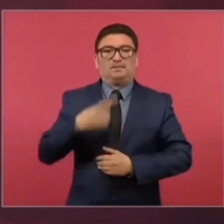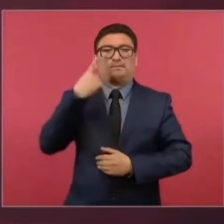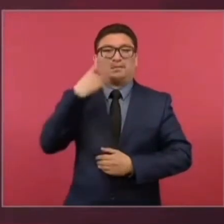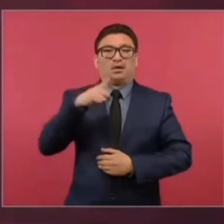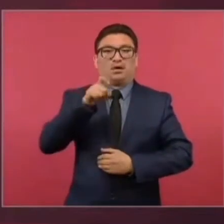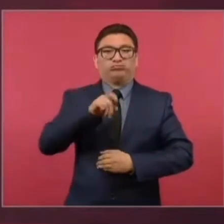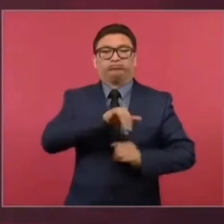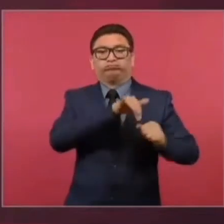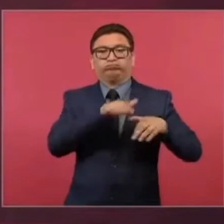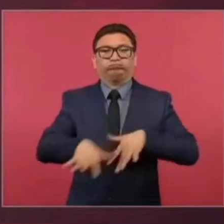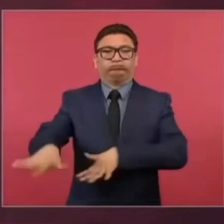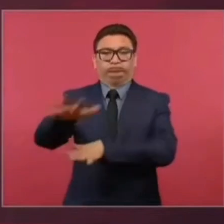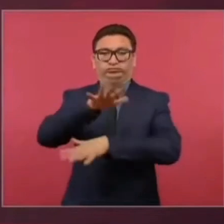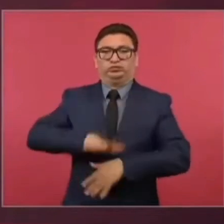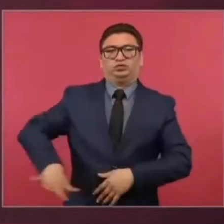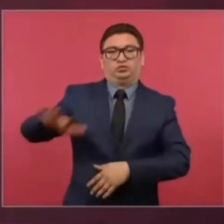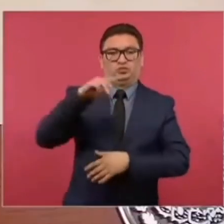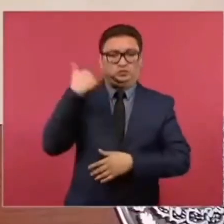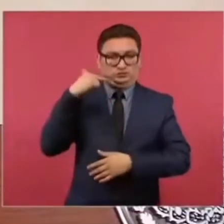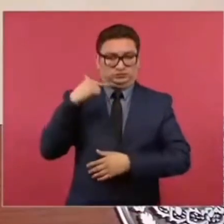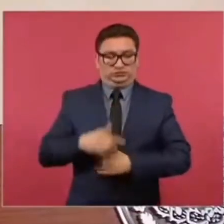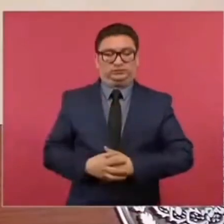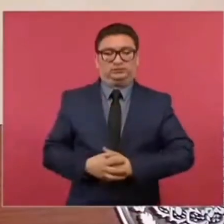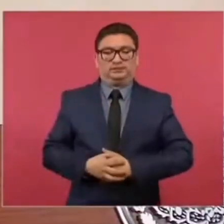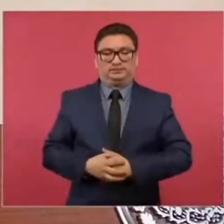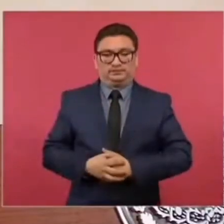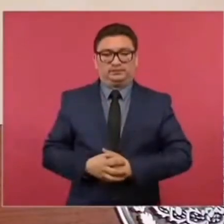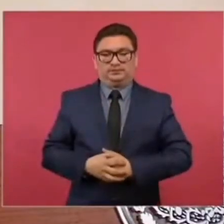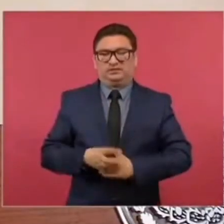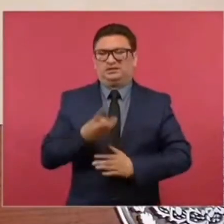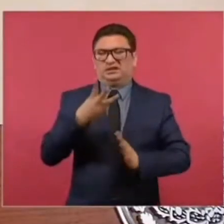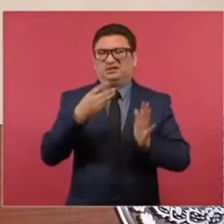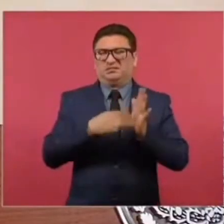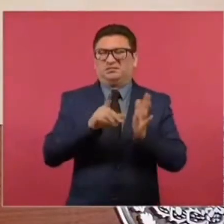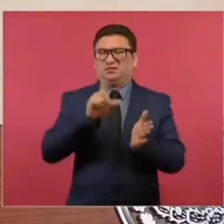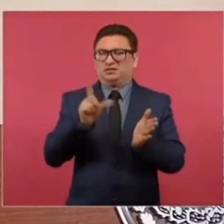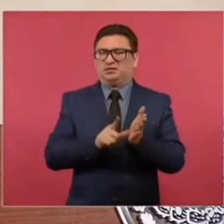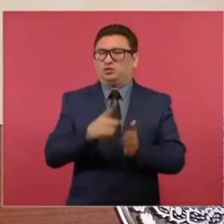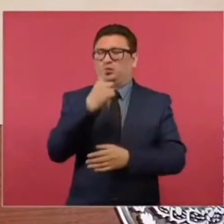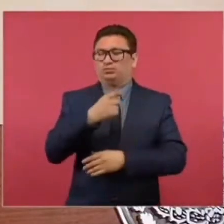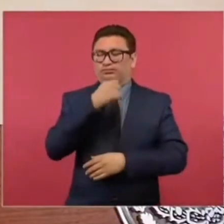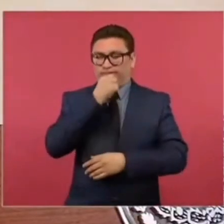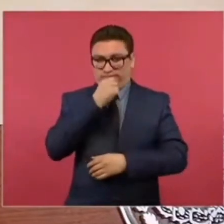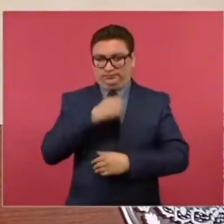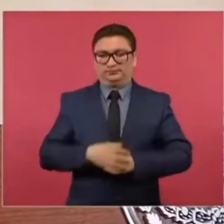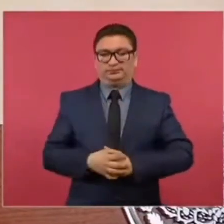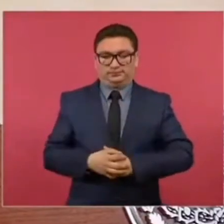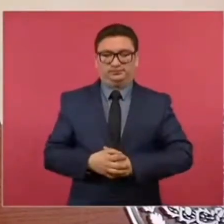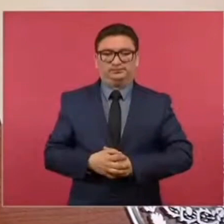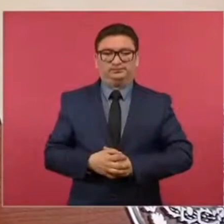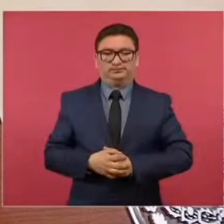para el agua de Guadalajara. 3,000 litros por segundo